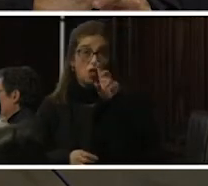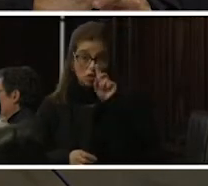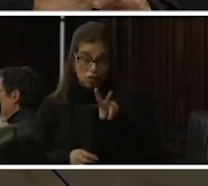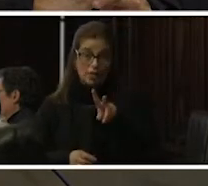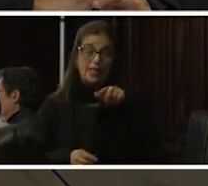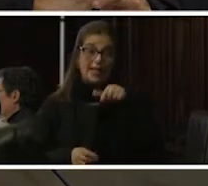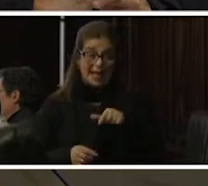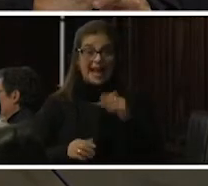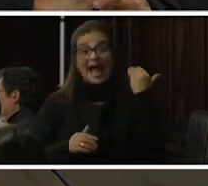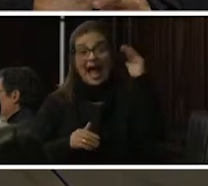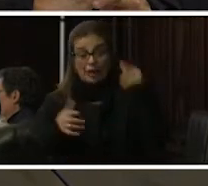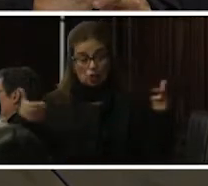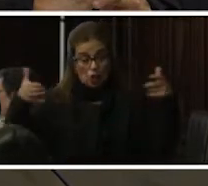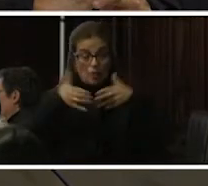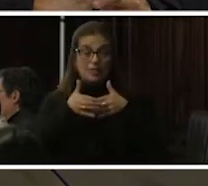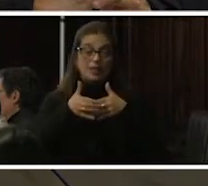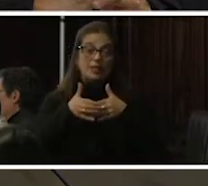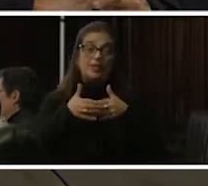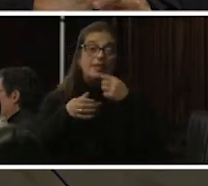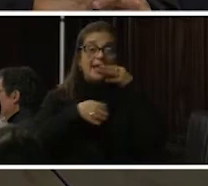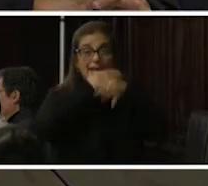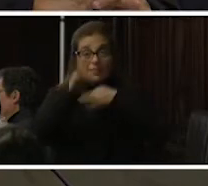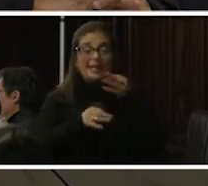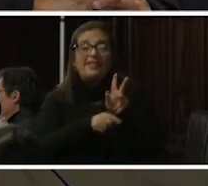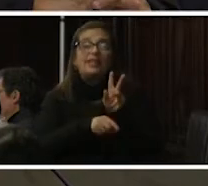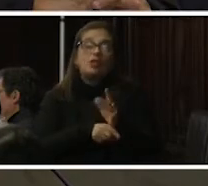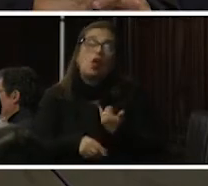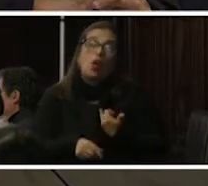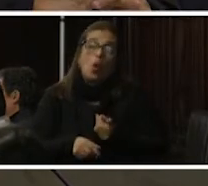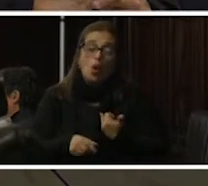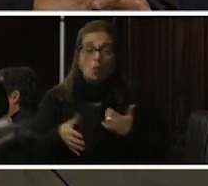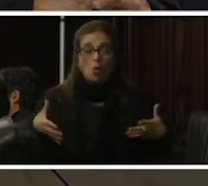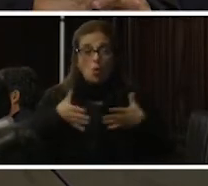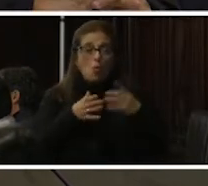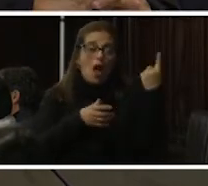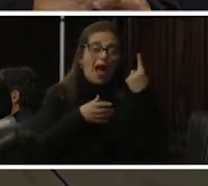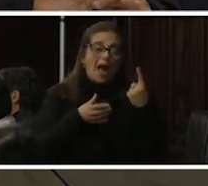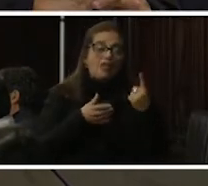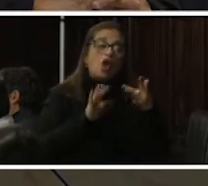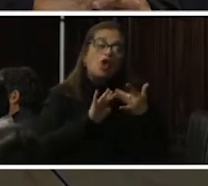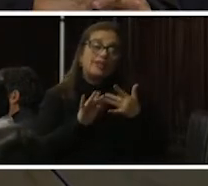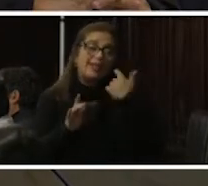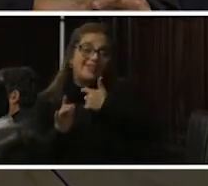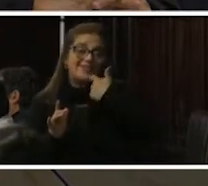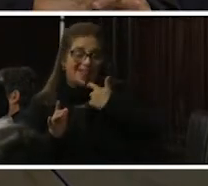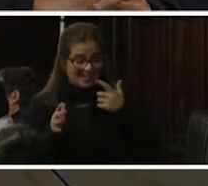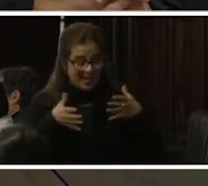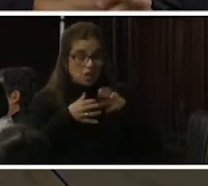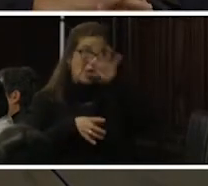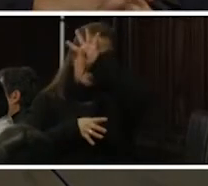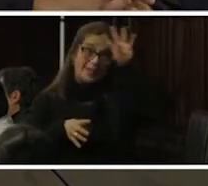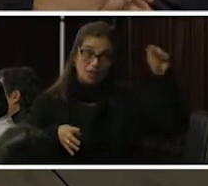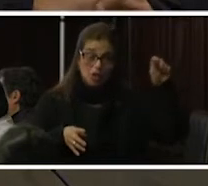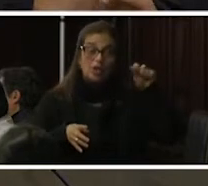Alto Comisionado publica las directrices de protección para los pueblos indígenas en aislamiento y en contacto inicial de la región amazónica,